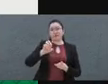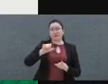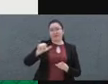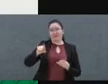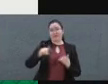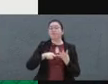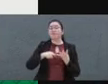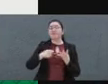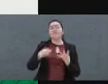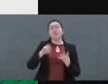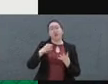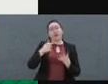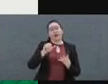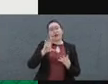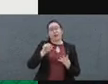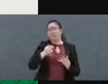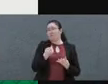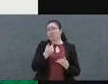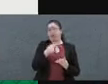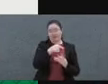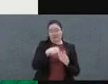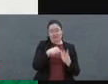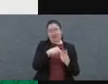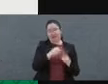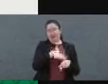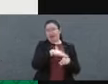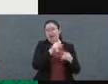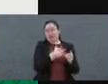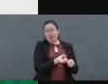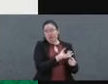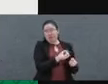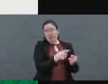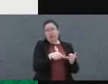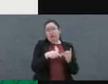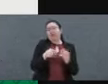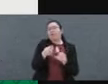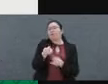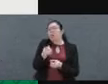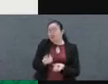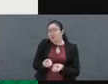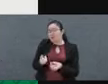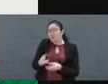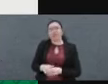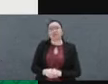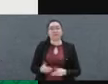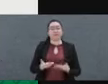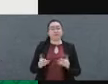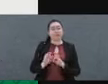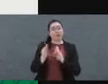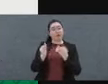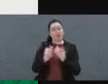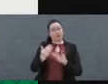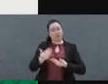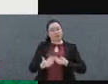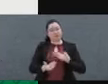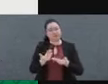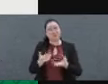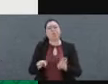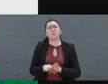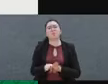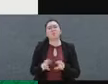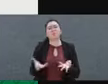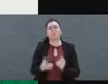esta planta, principalmente las otras tres. La que sigue, por favor, el proceso. Entonces, el proceso